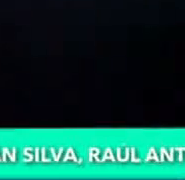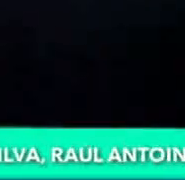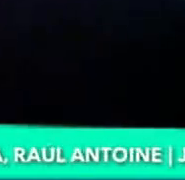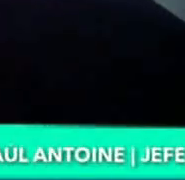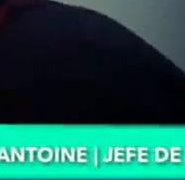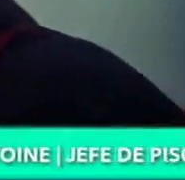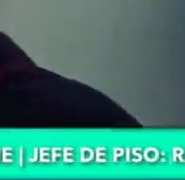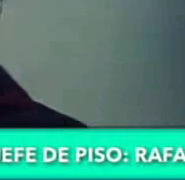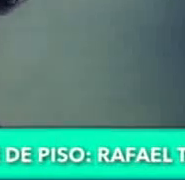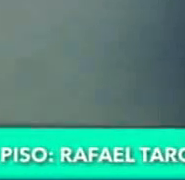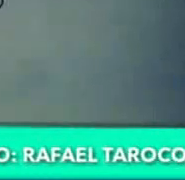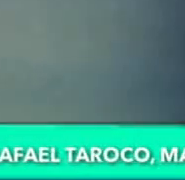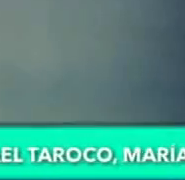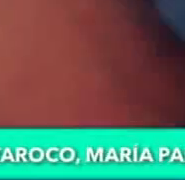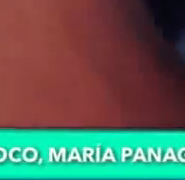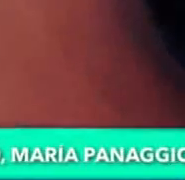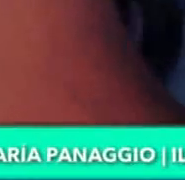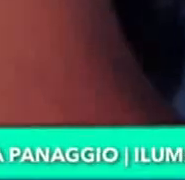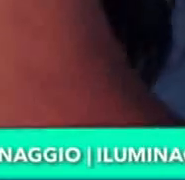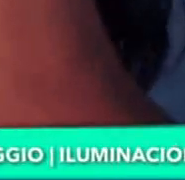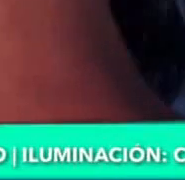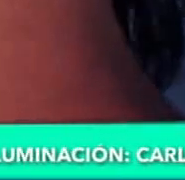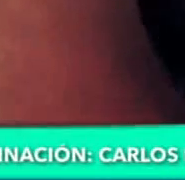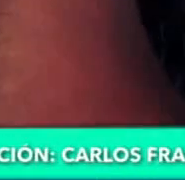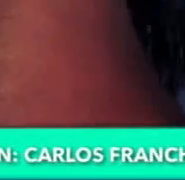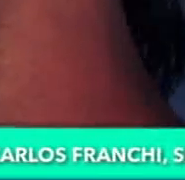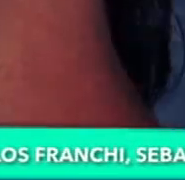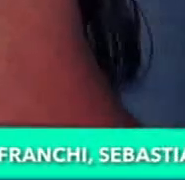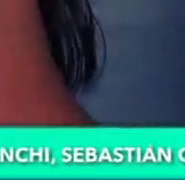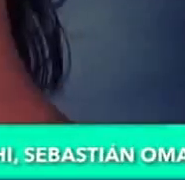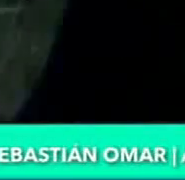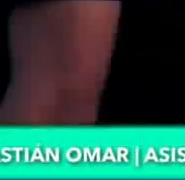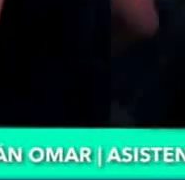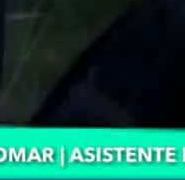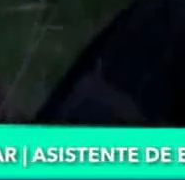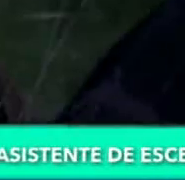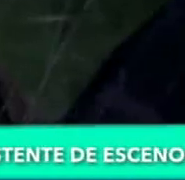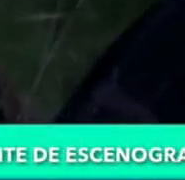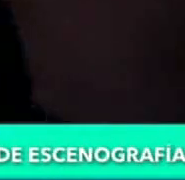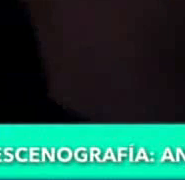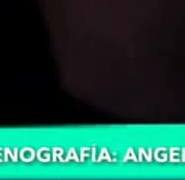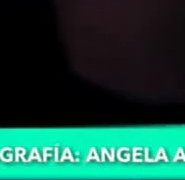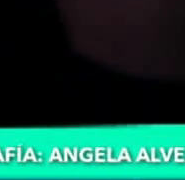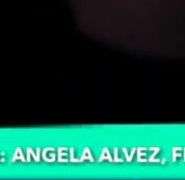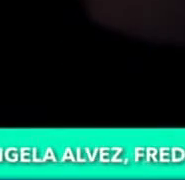Despertar de una vez, no dejes que hagan tu plan.